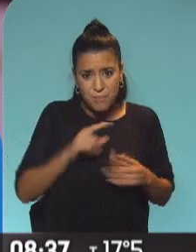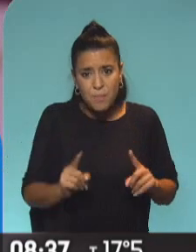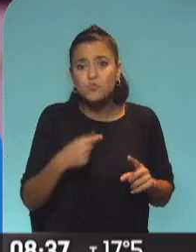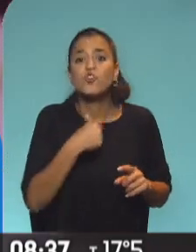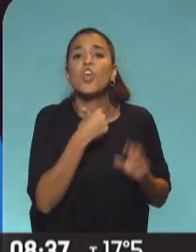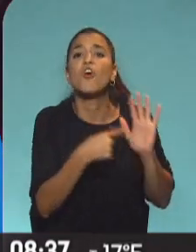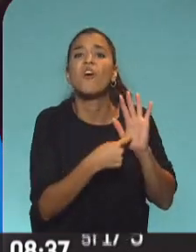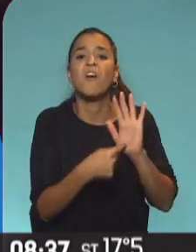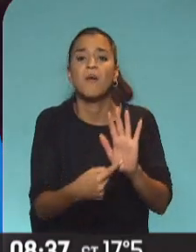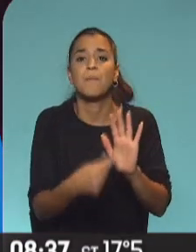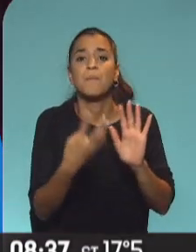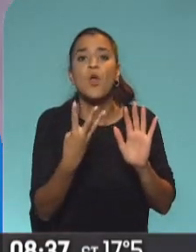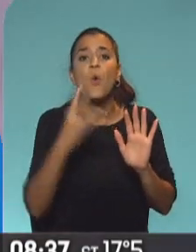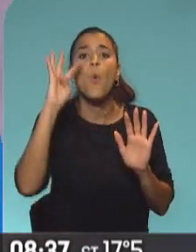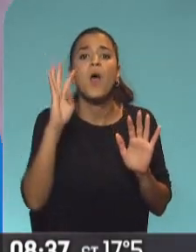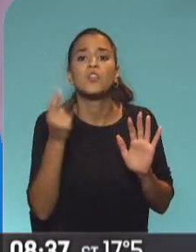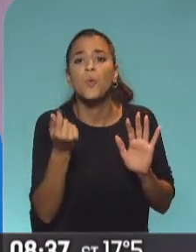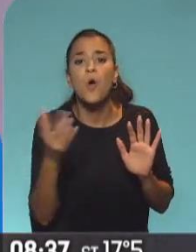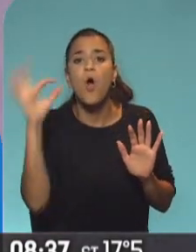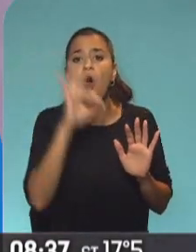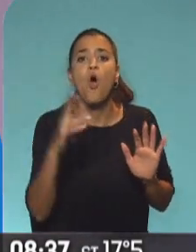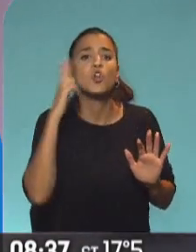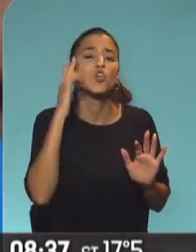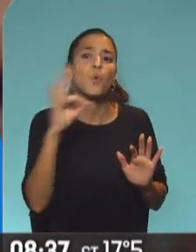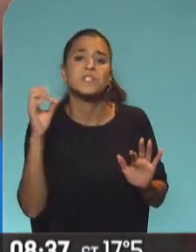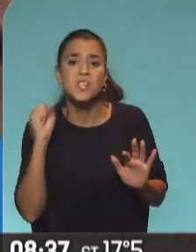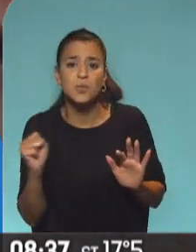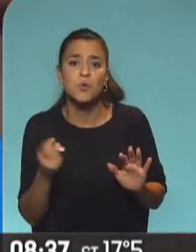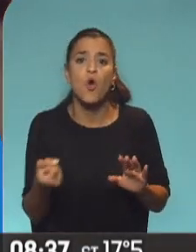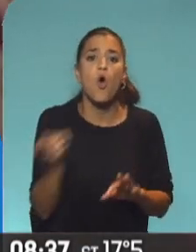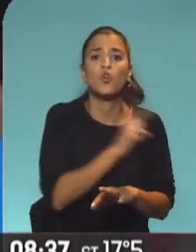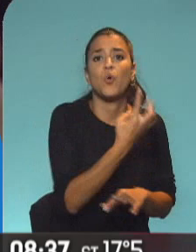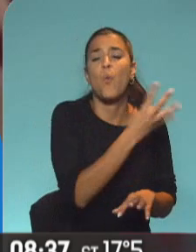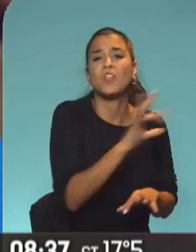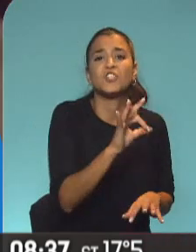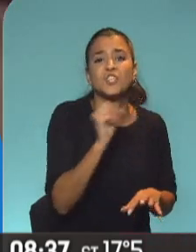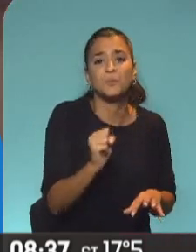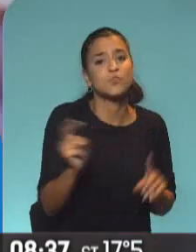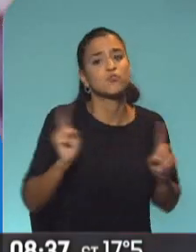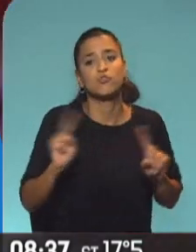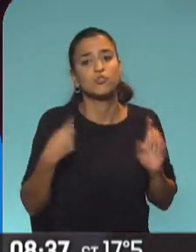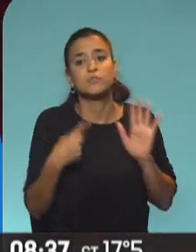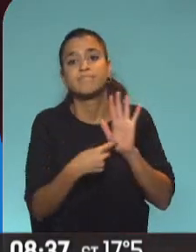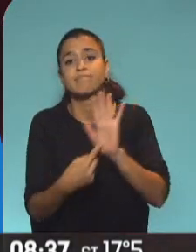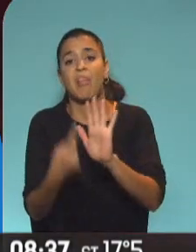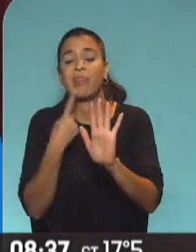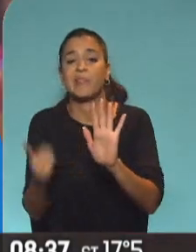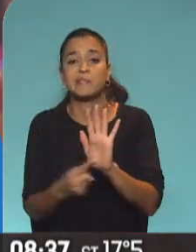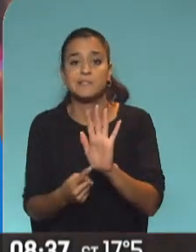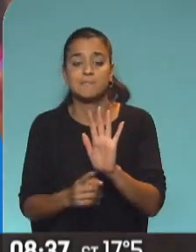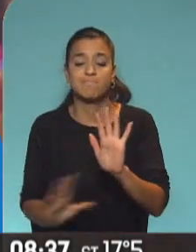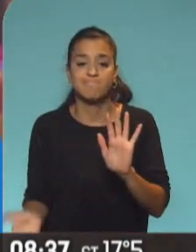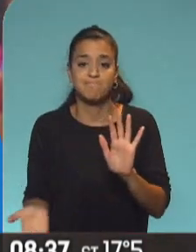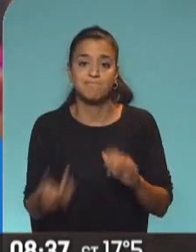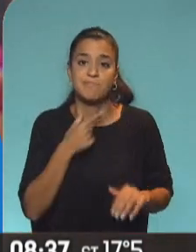quiero esta, pero vale 4 veces más, o vale 900 pesos y a un equivalente vale 400 pesos. No, yo quiero eso. Bueno, está bien. Y